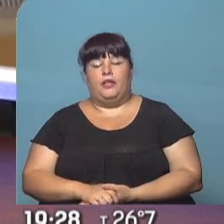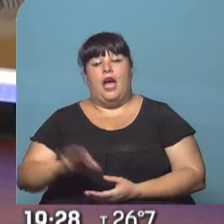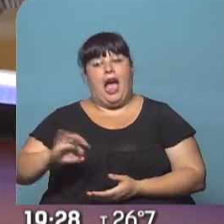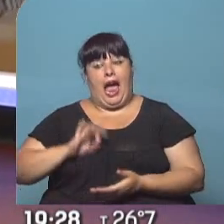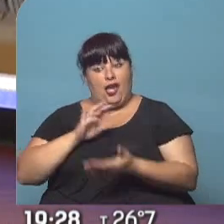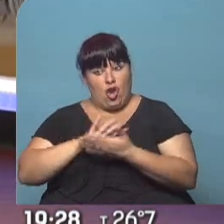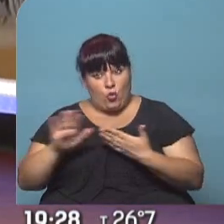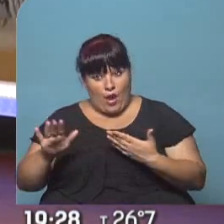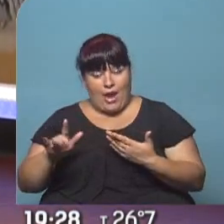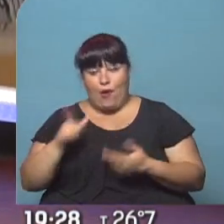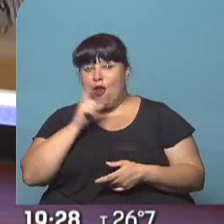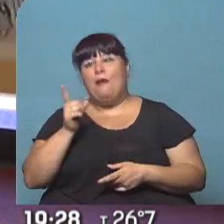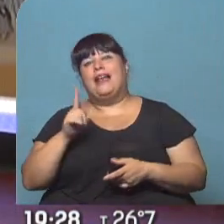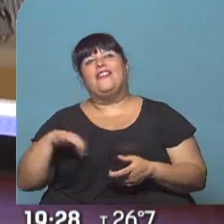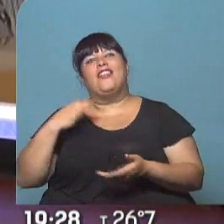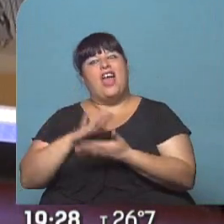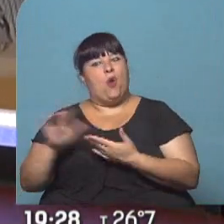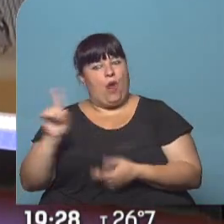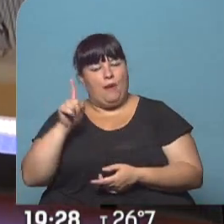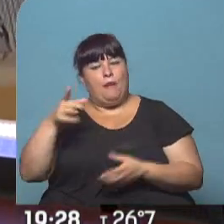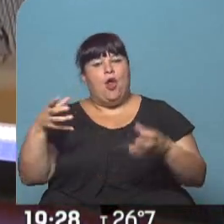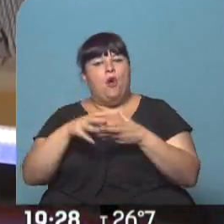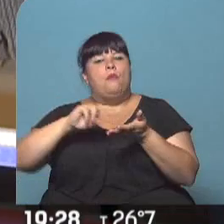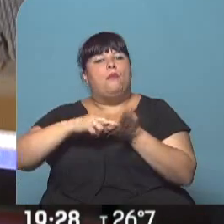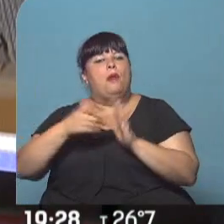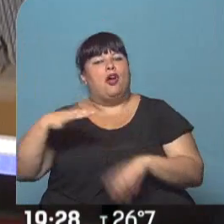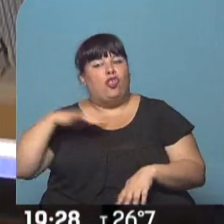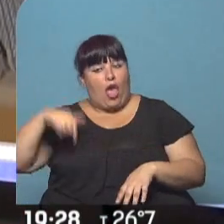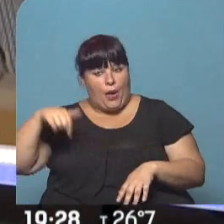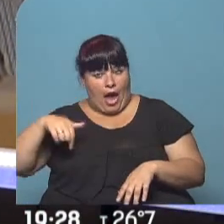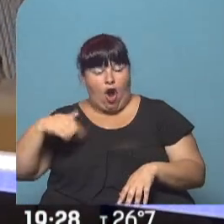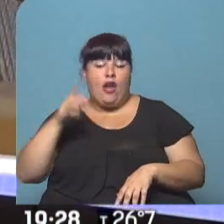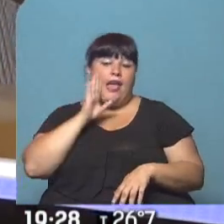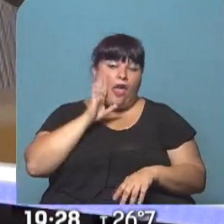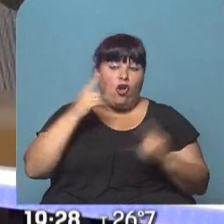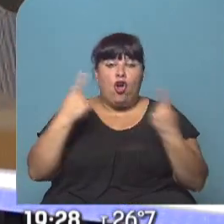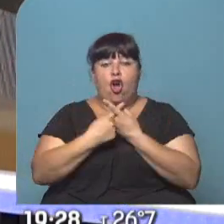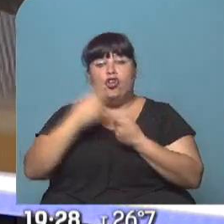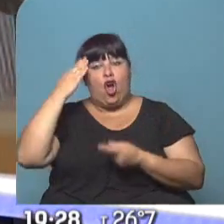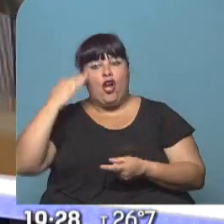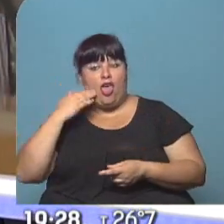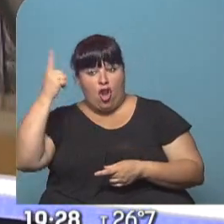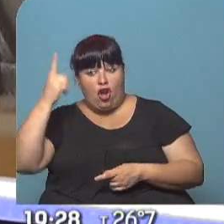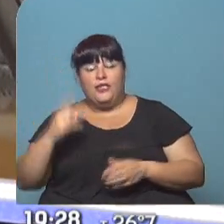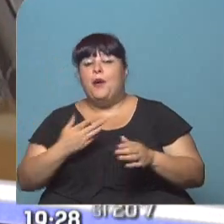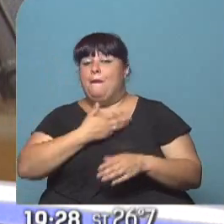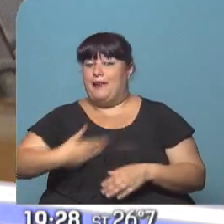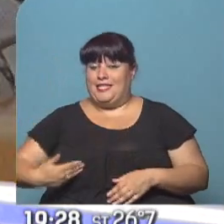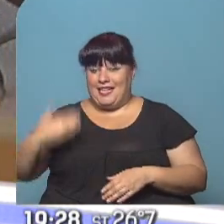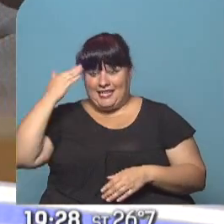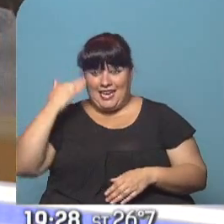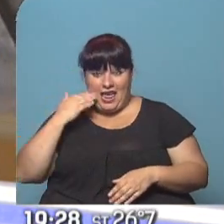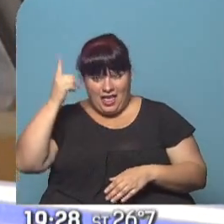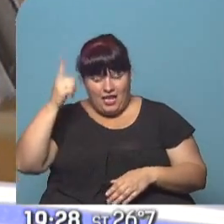año nuevo y no parece haber una vida nueva, por lo menos para el conflicto que mantienen por ahora Estados Unidos y Norcorea, porque el líder norcoreano Kim